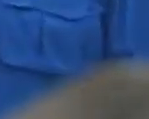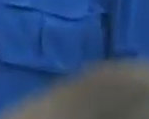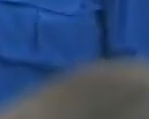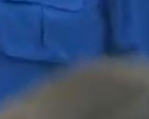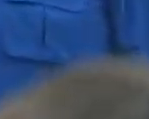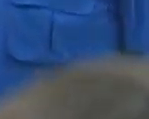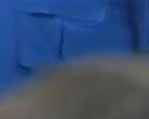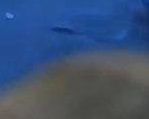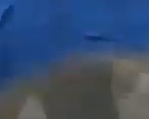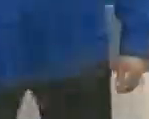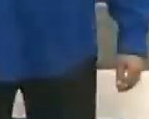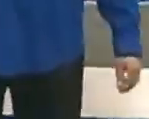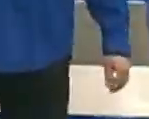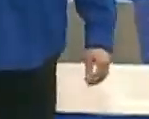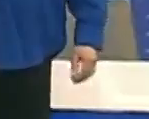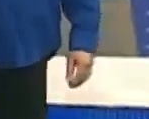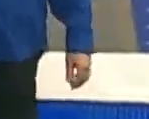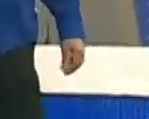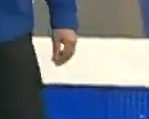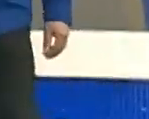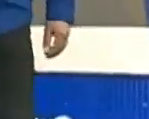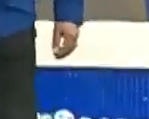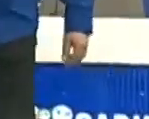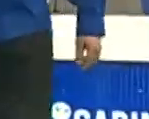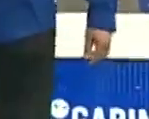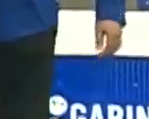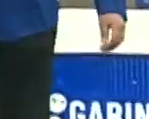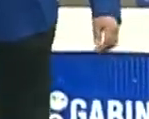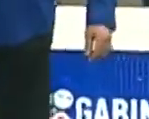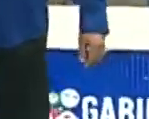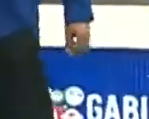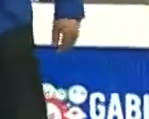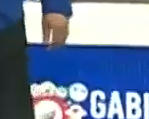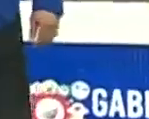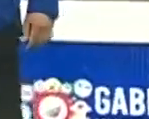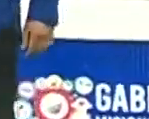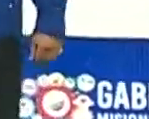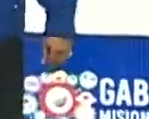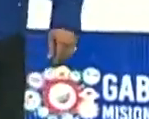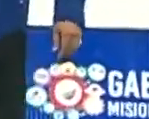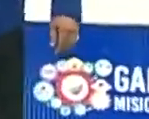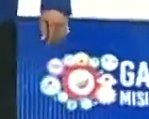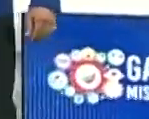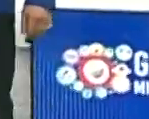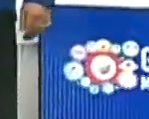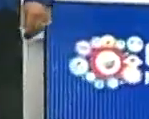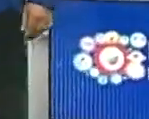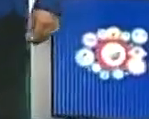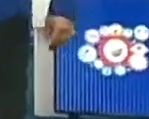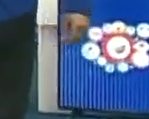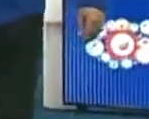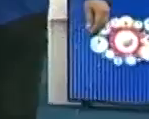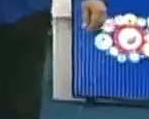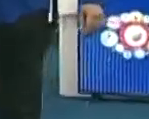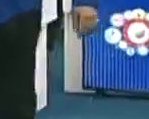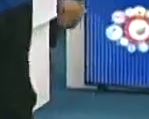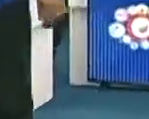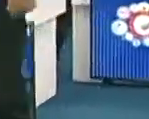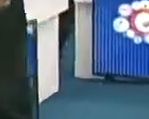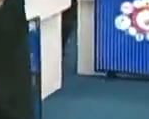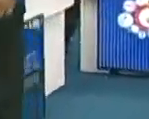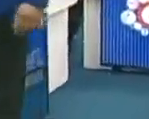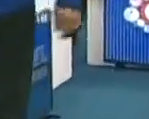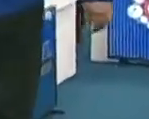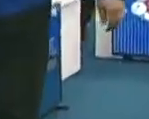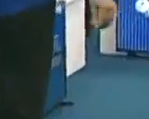atención en los derechos fundamentales de los venezolanos y venezolanas. Es el presidente constitucional de la República Bolivariana